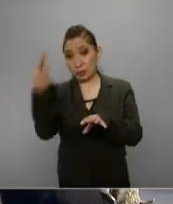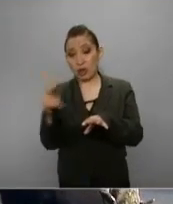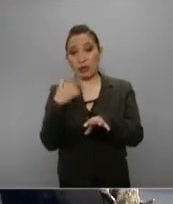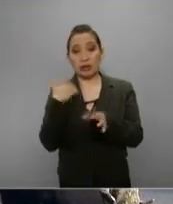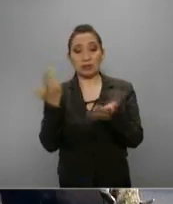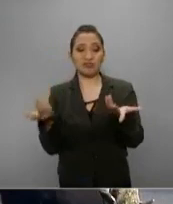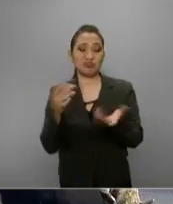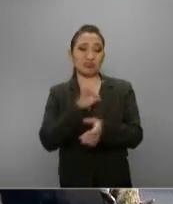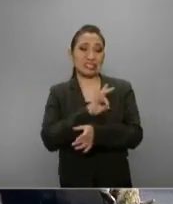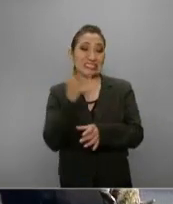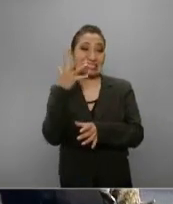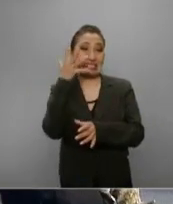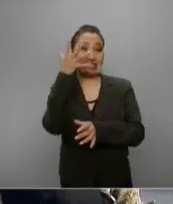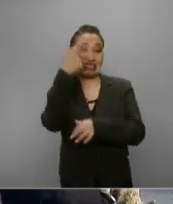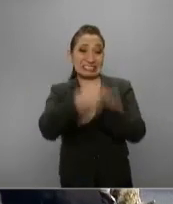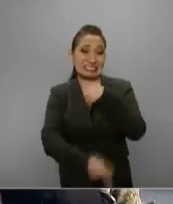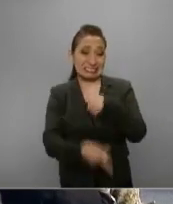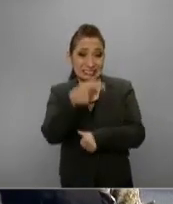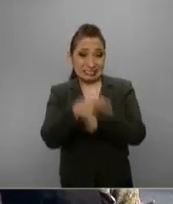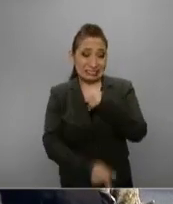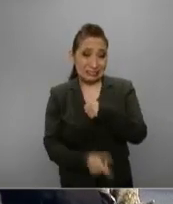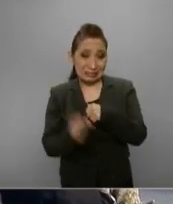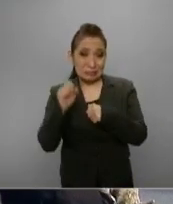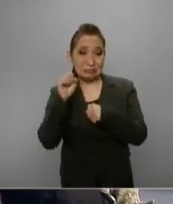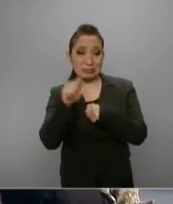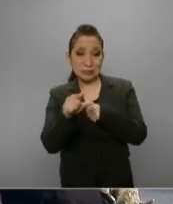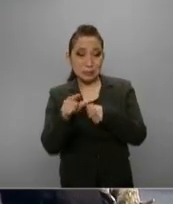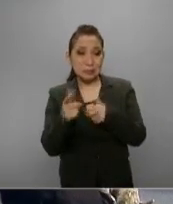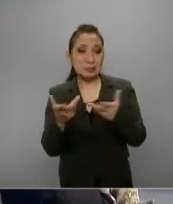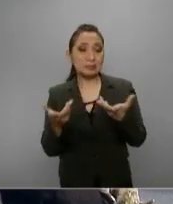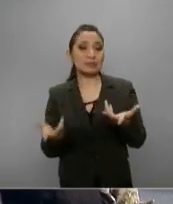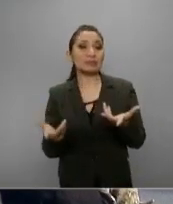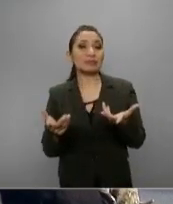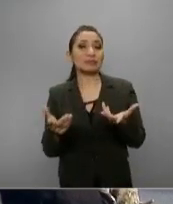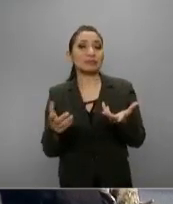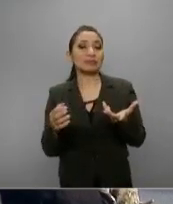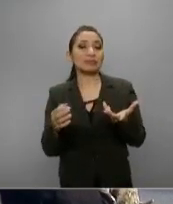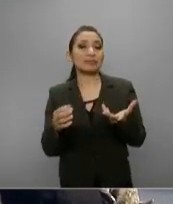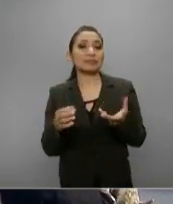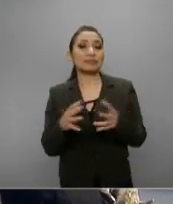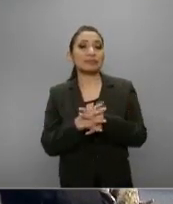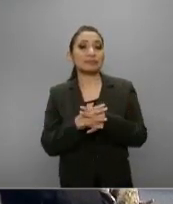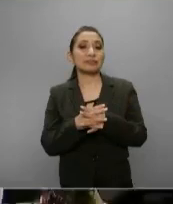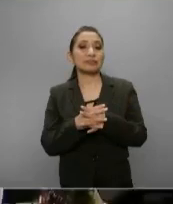también comorbilidades y factores de riesgo asociados a la